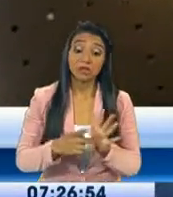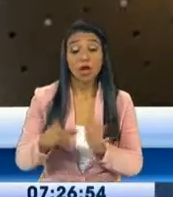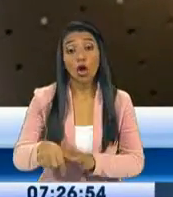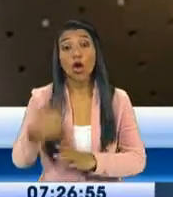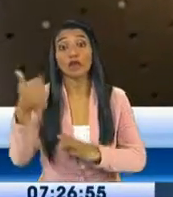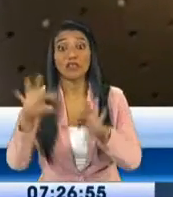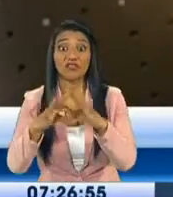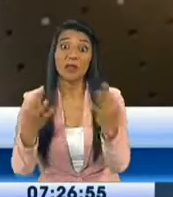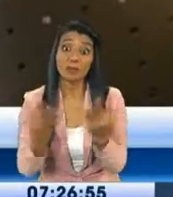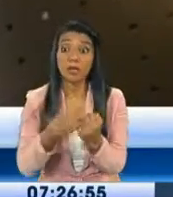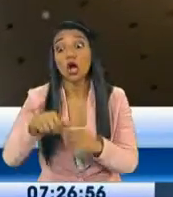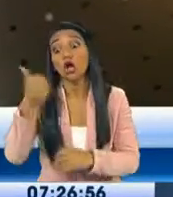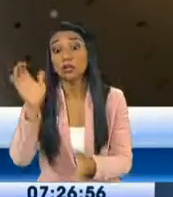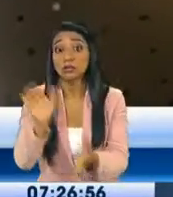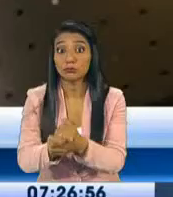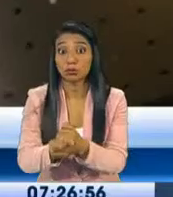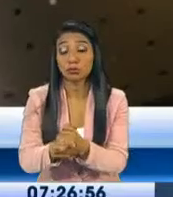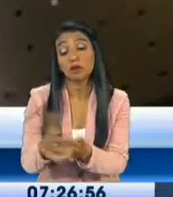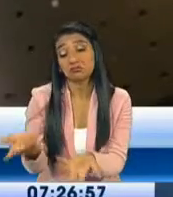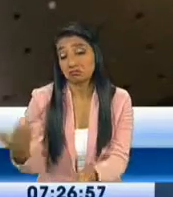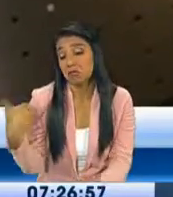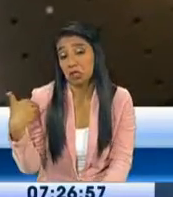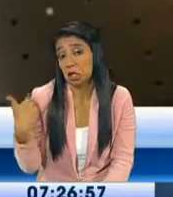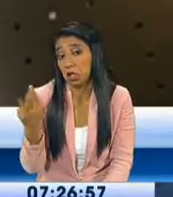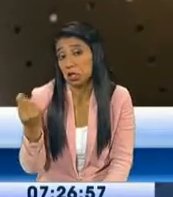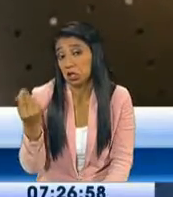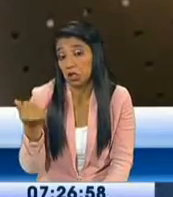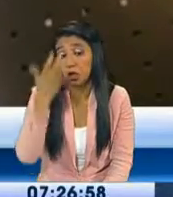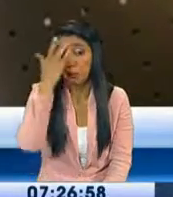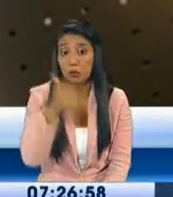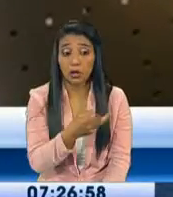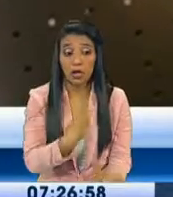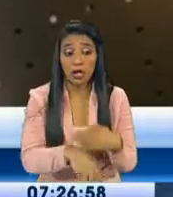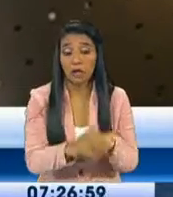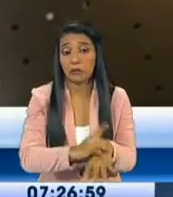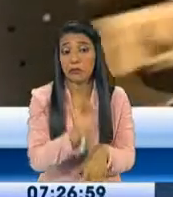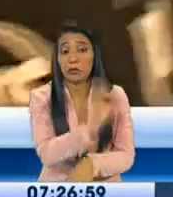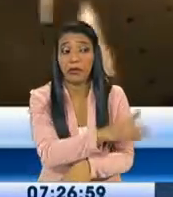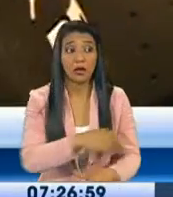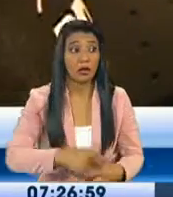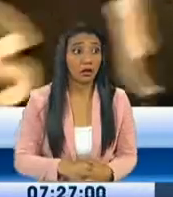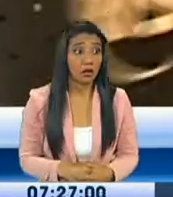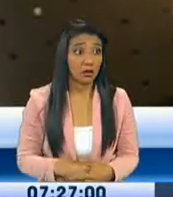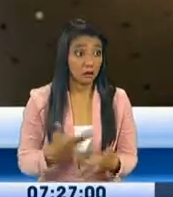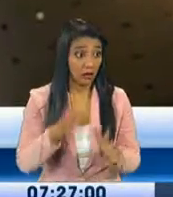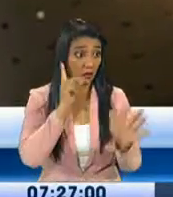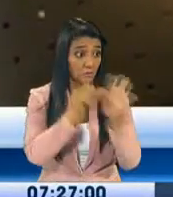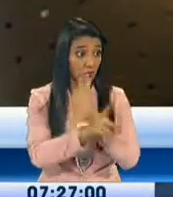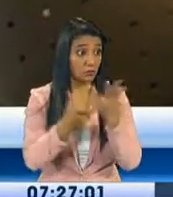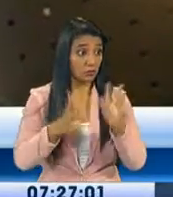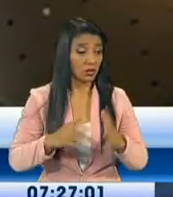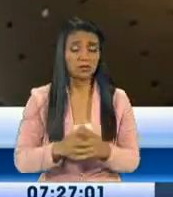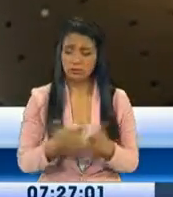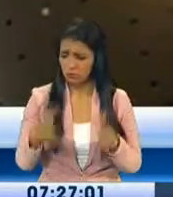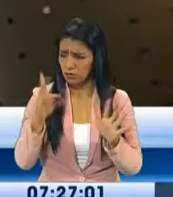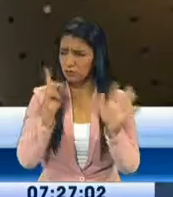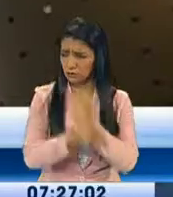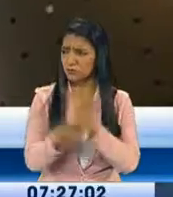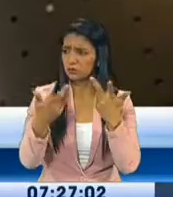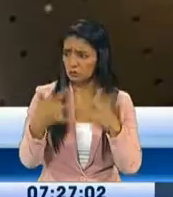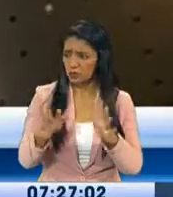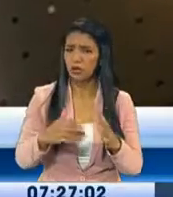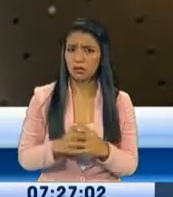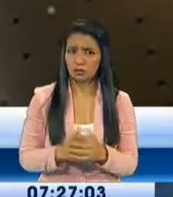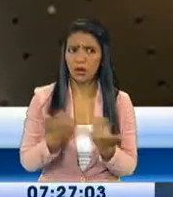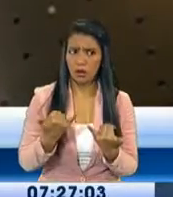¿verdad? Entonces, ¿por qué le deja a los niños aparte? Hasta ahorita. ¿Ya ha interpuesto la demanda también? Está puesta la demanda, ahorita está